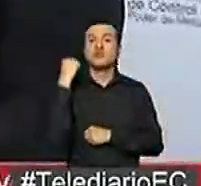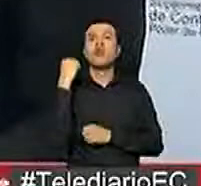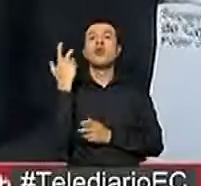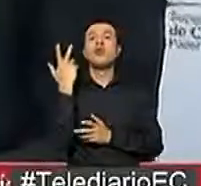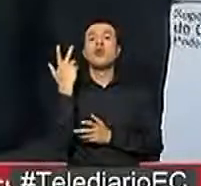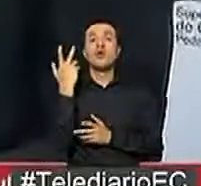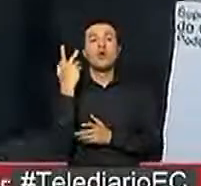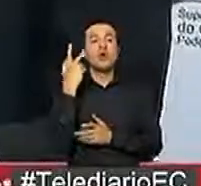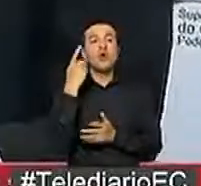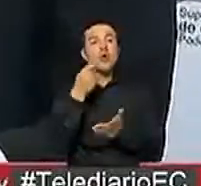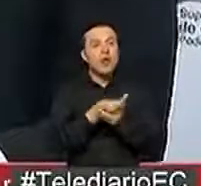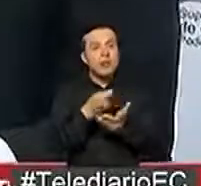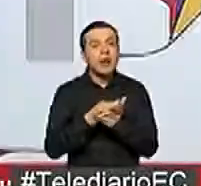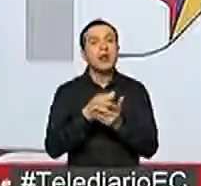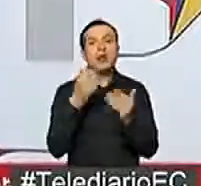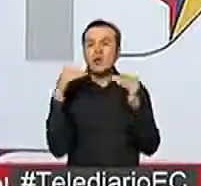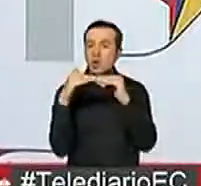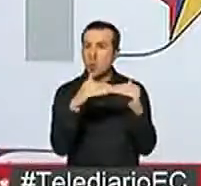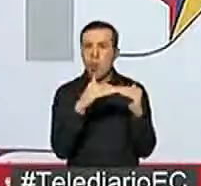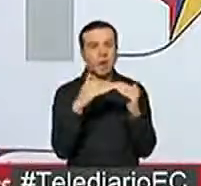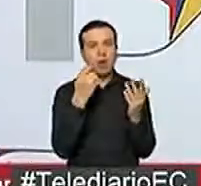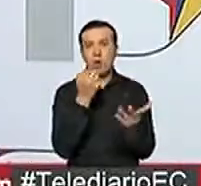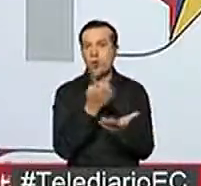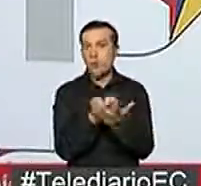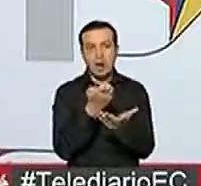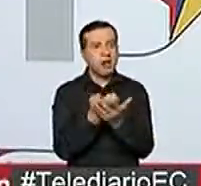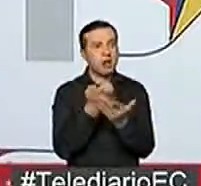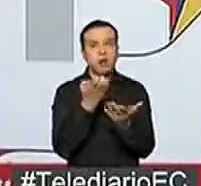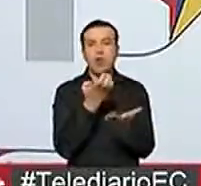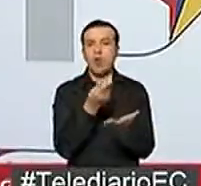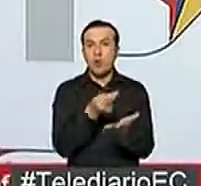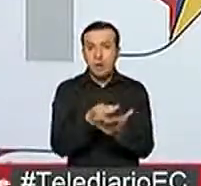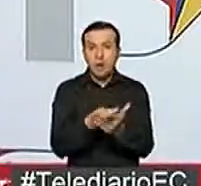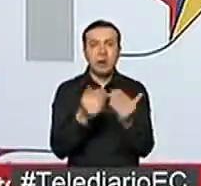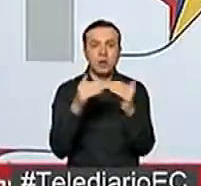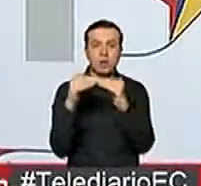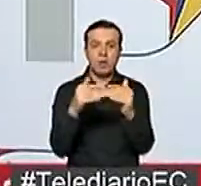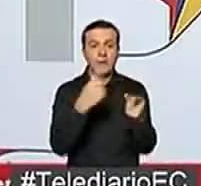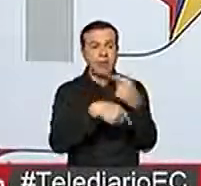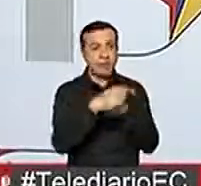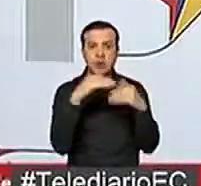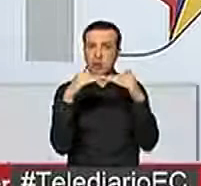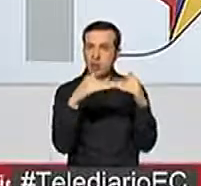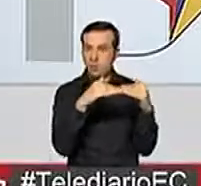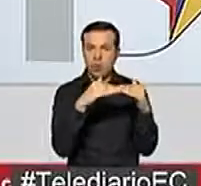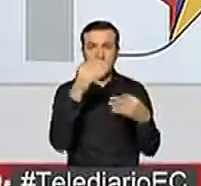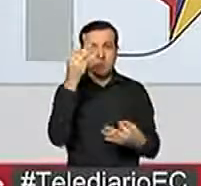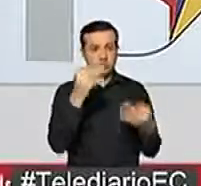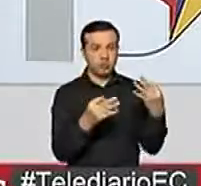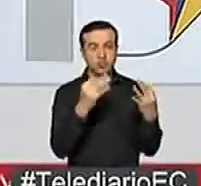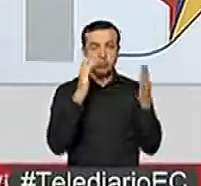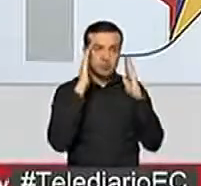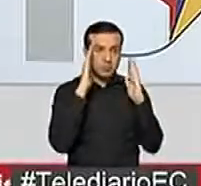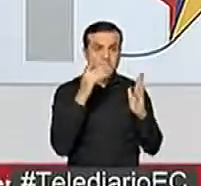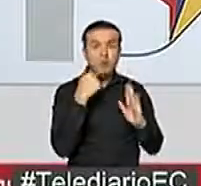a 40 jueces del país. Con eso, ¿qué conseguimos? Que la justicia